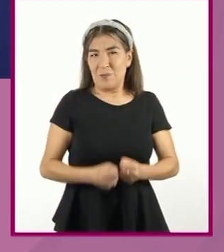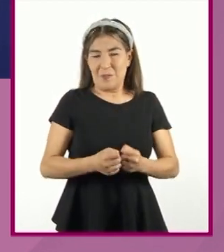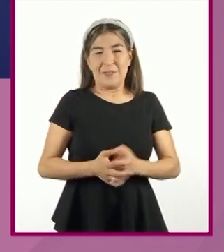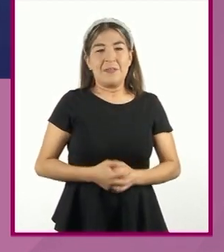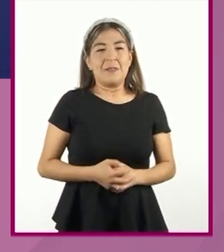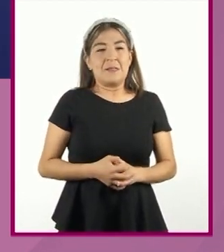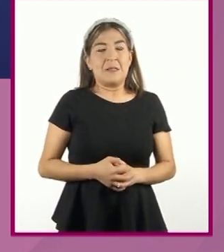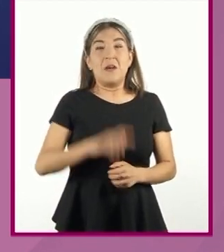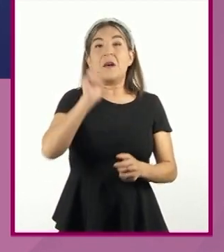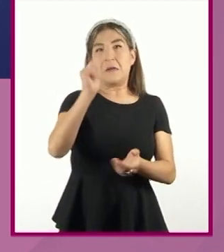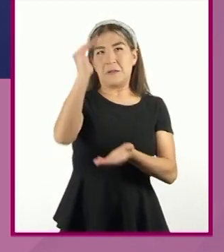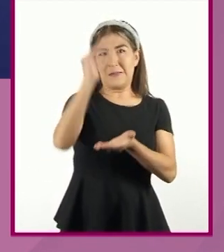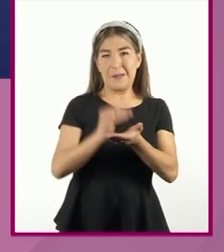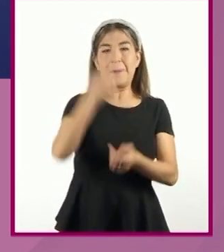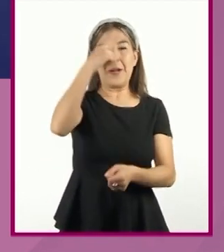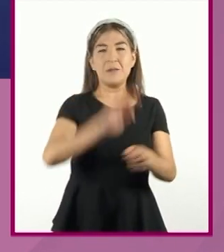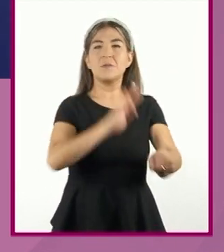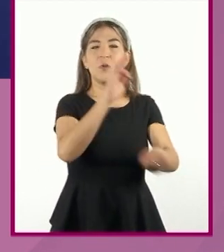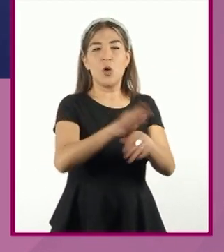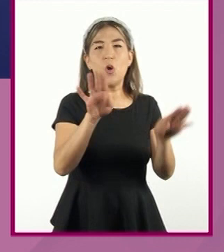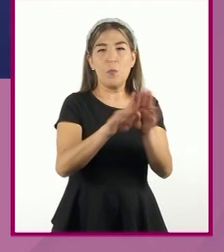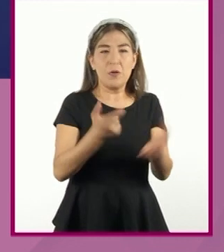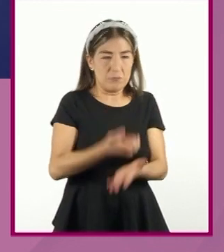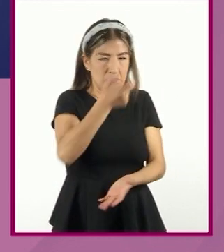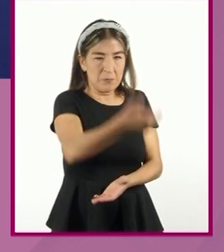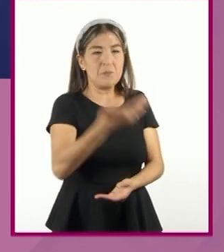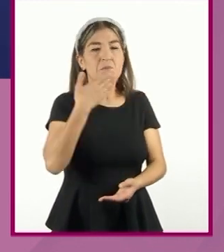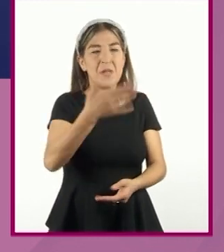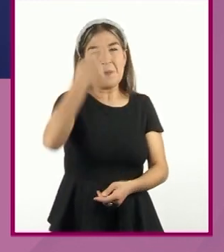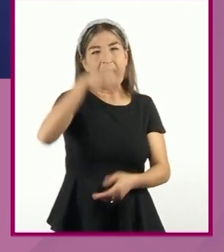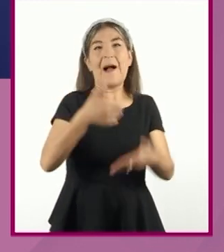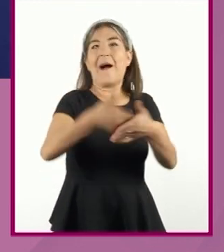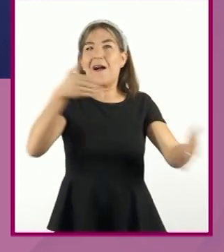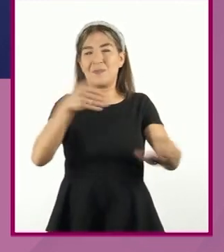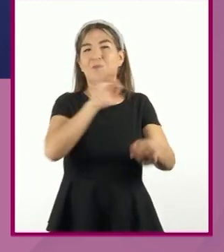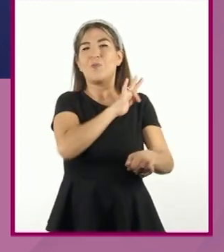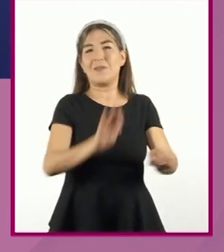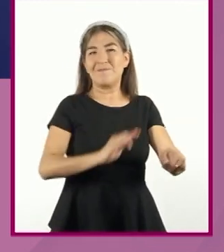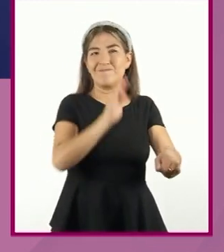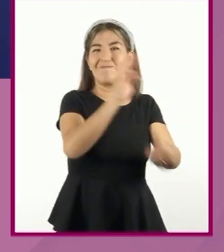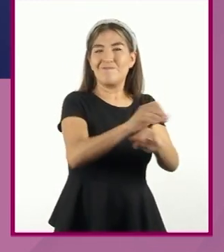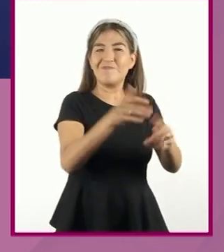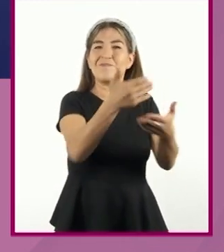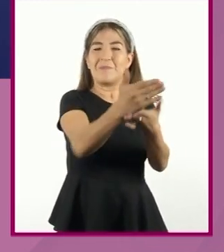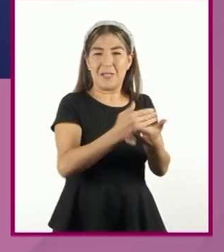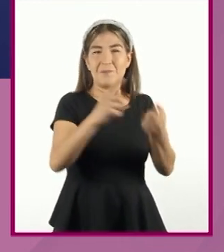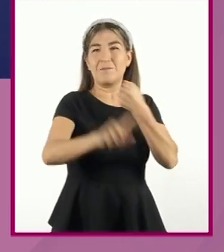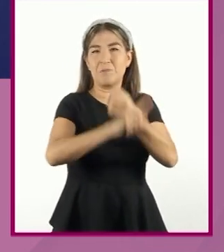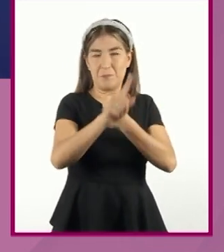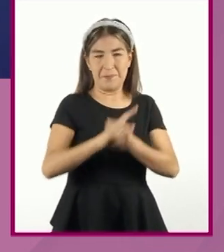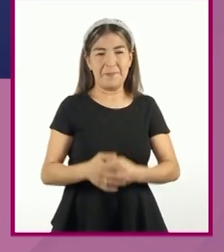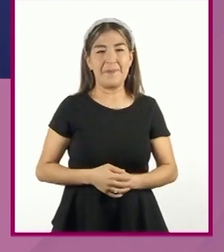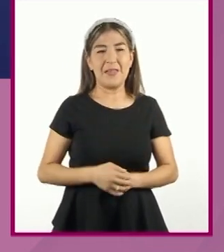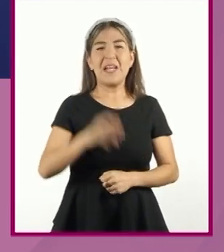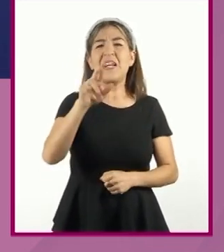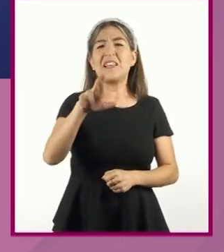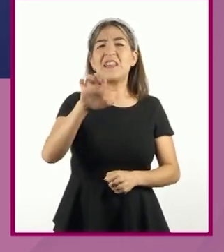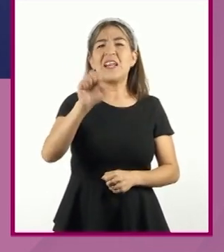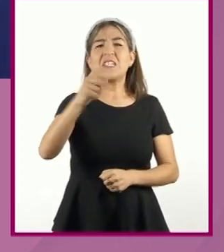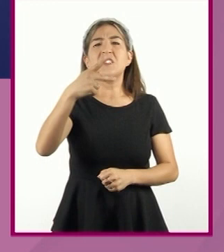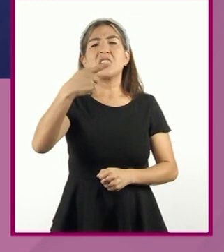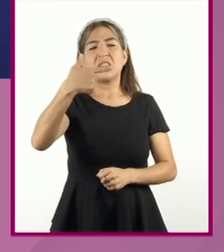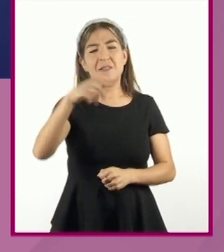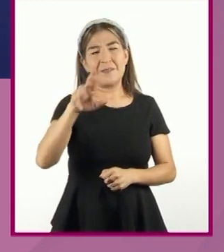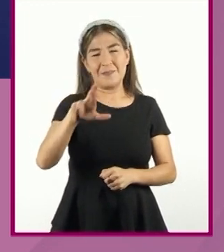disminuye si existen recursos, aptitudes y organización para afrontar el peligro. Riesgo es la probabilidad de que una